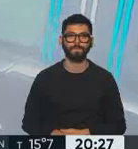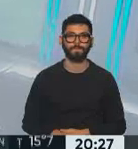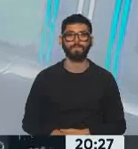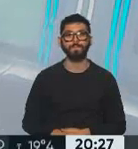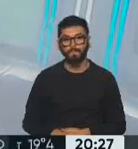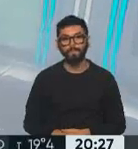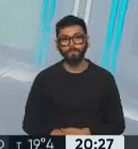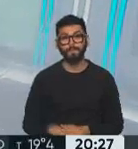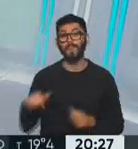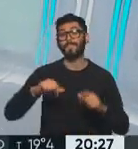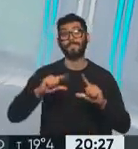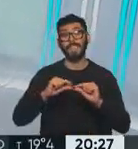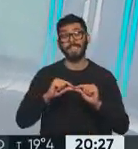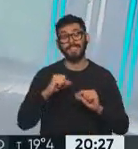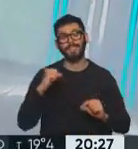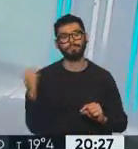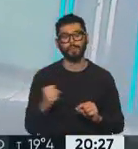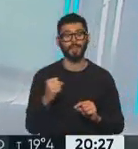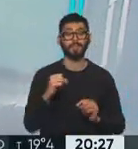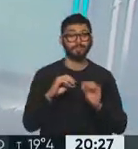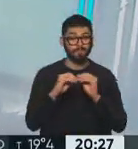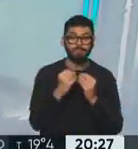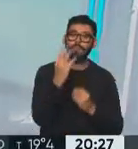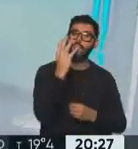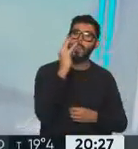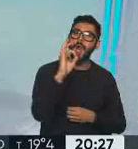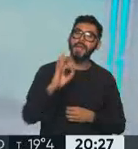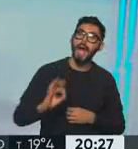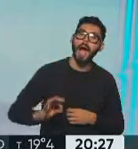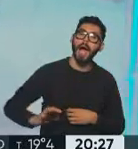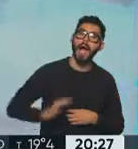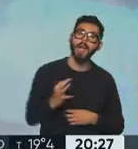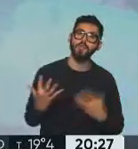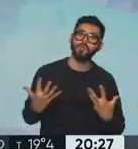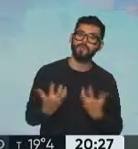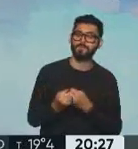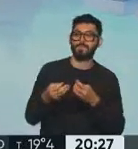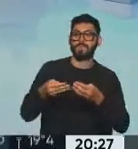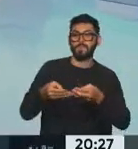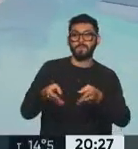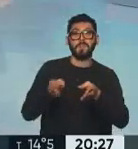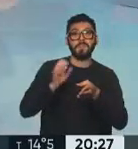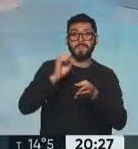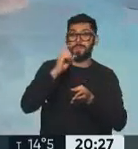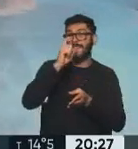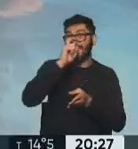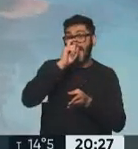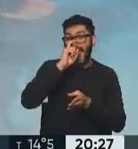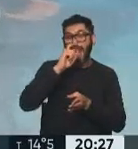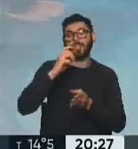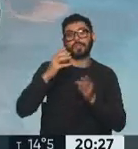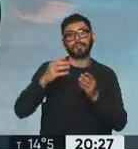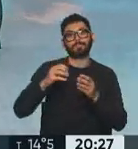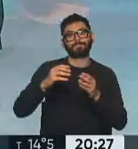Estamos hablando de esta fecha tan importante, 40 años del hundimiento del General Belgrano. Y por supuesto que a propósito del tema